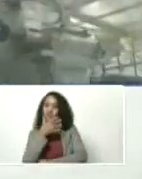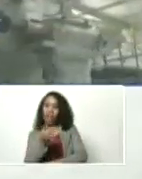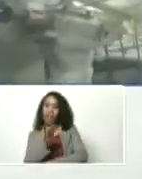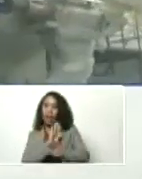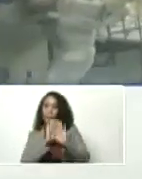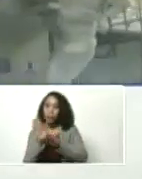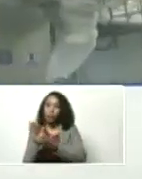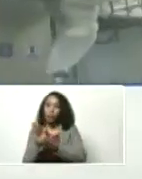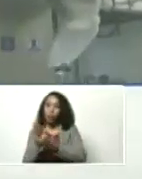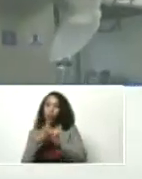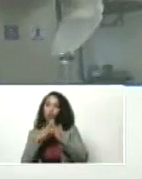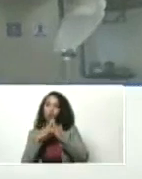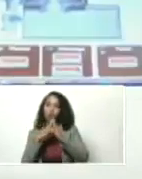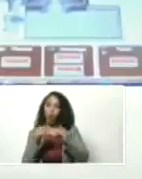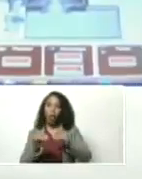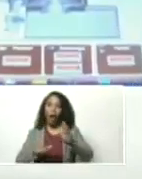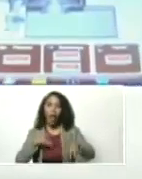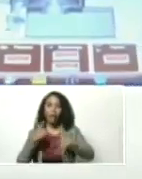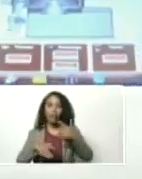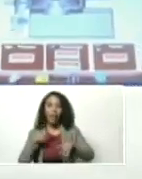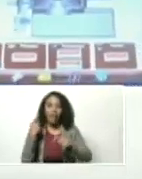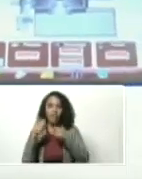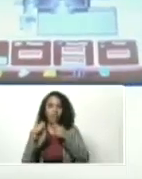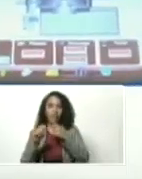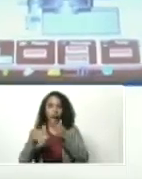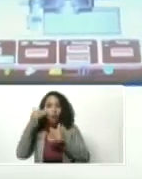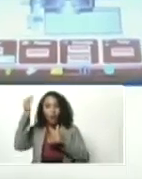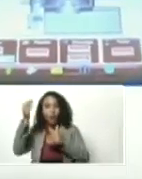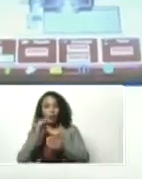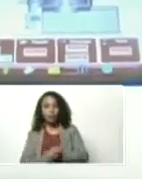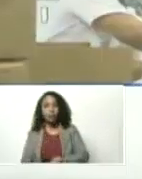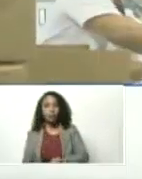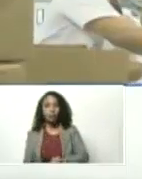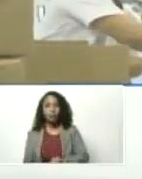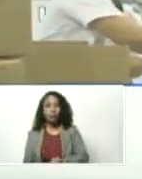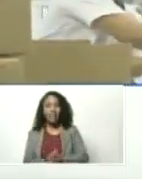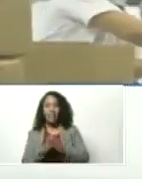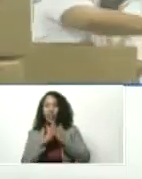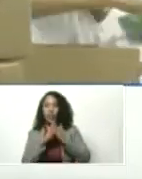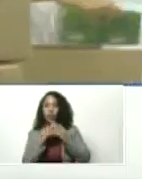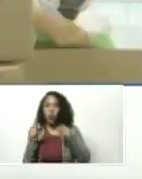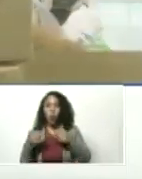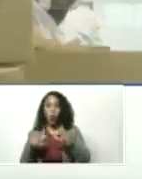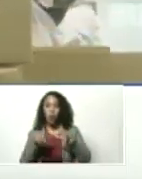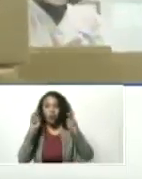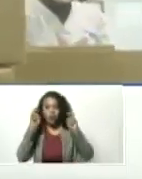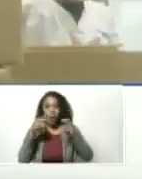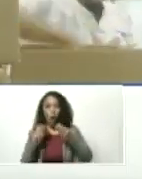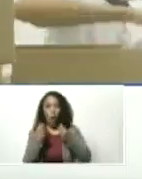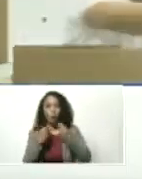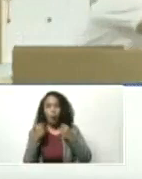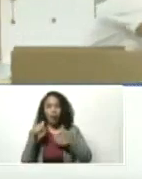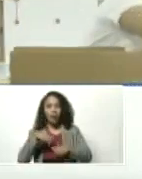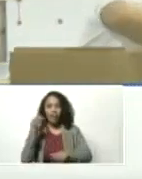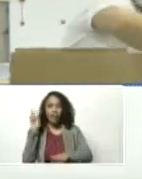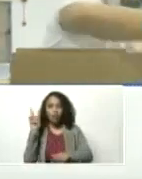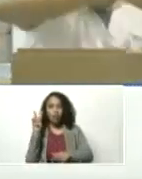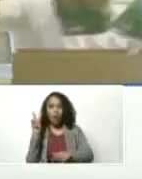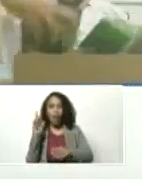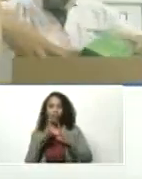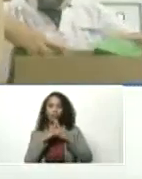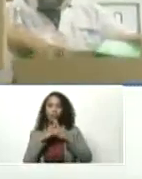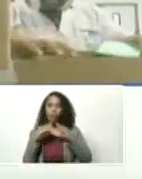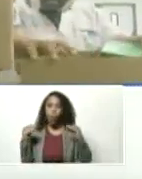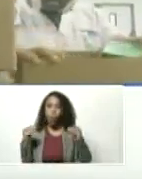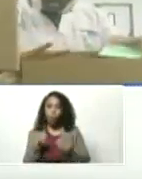facilitar toda la actividad exportadora de todos los sectores económicos de Venezuela, de